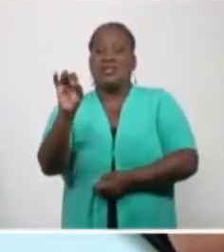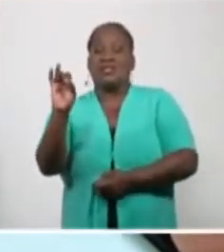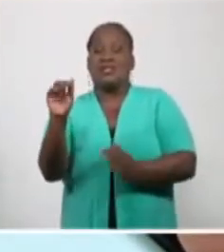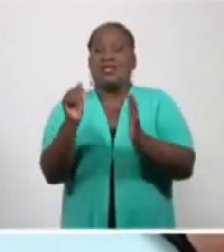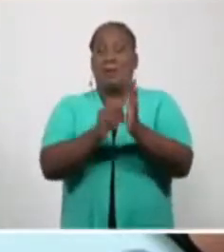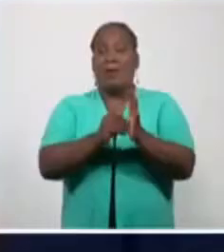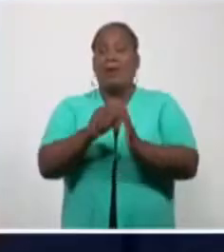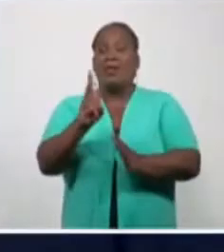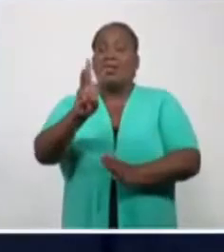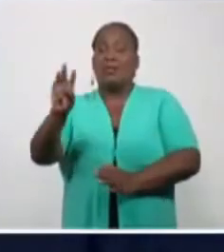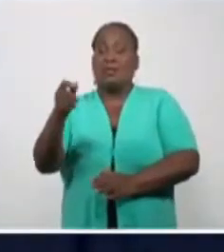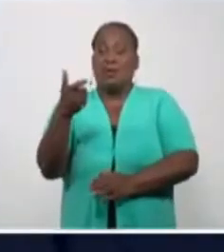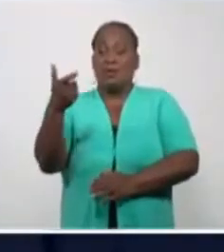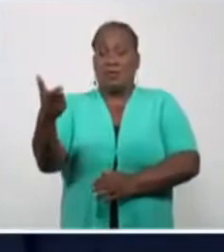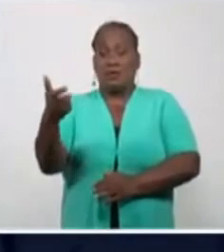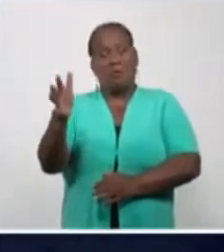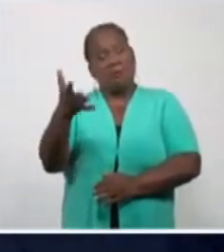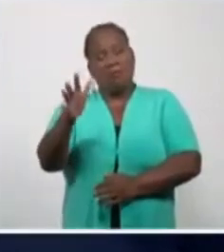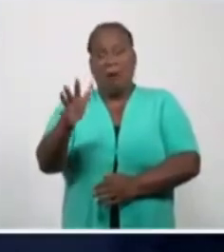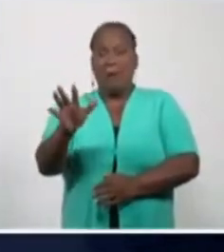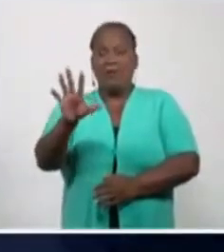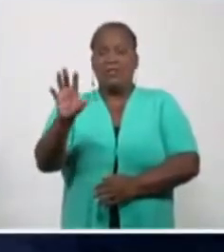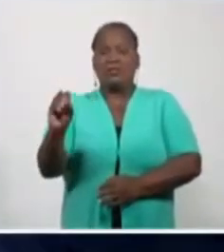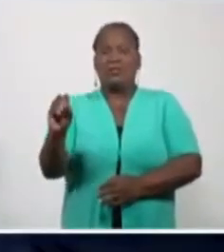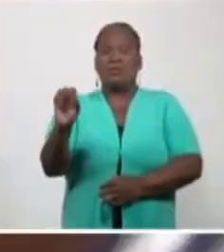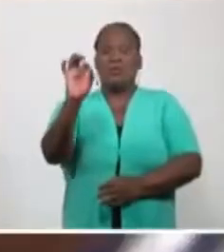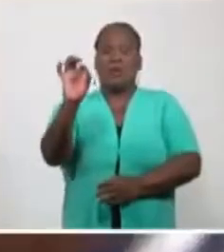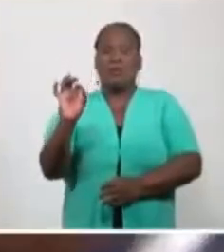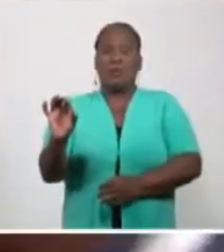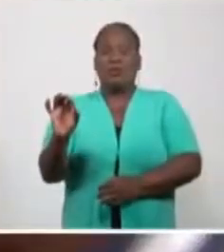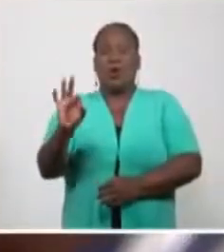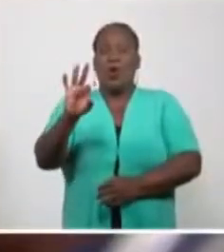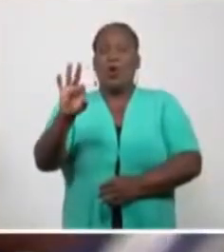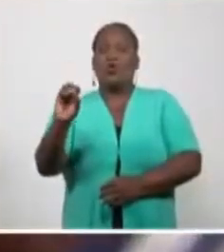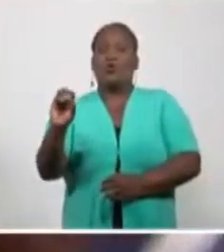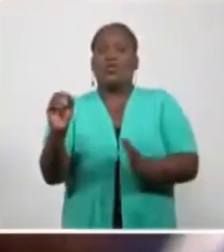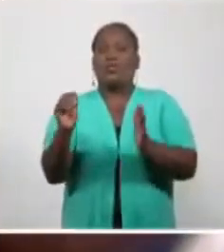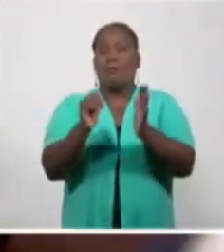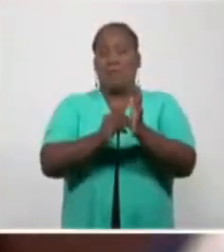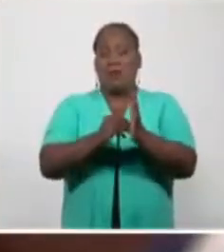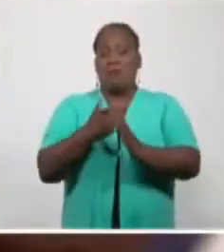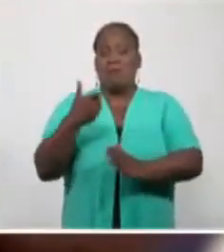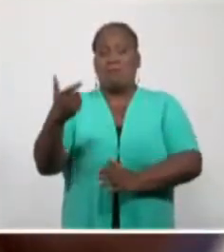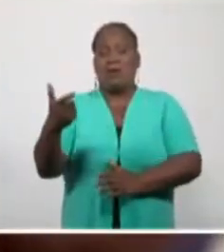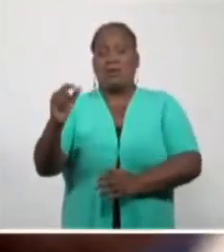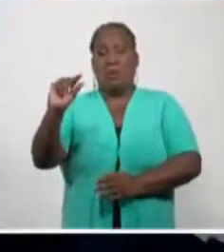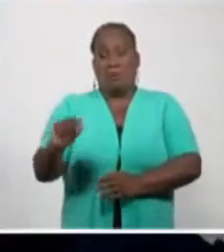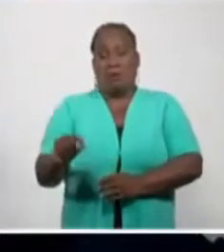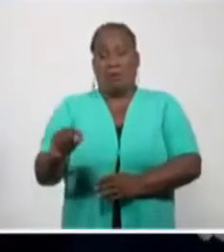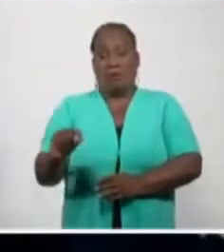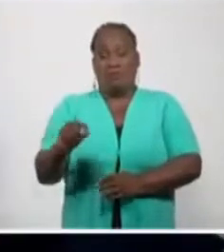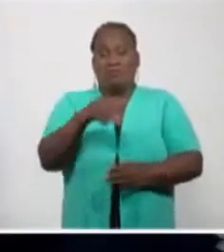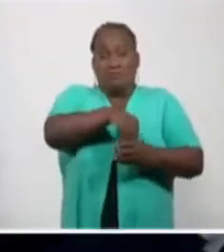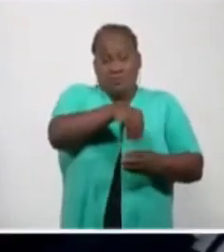decir, aproximadamente un 50% estaríamos hablando de unos 80.000 pesos menos de transacción, que sería un monto